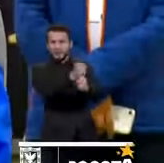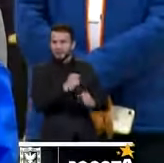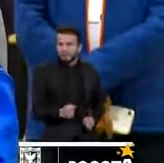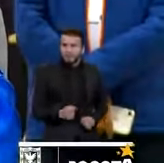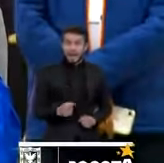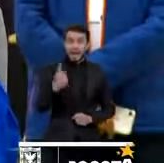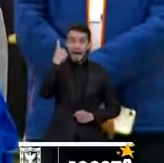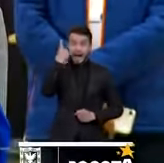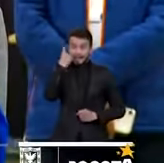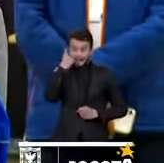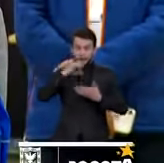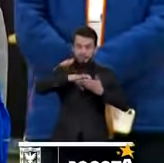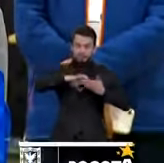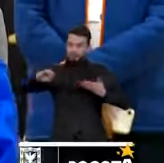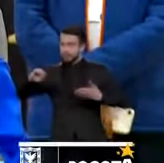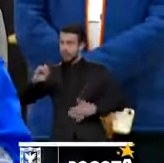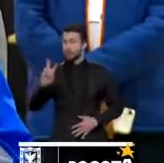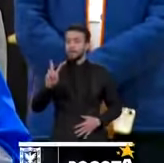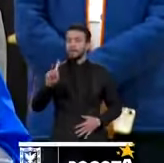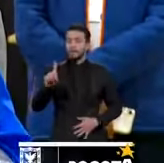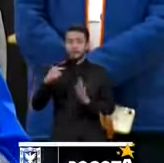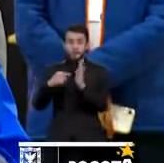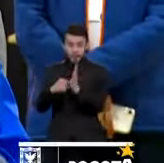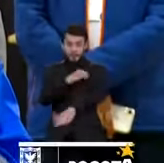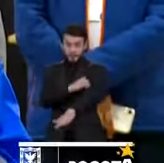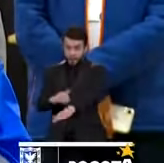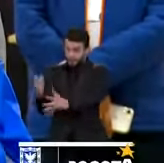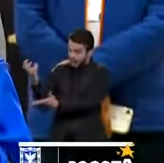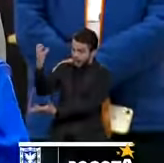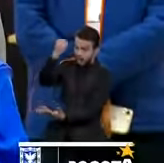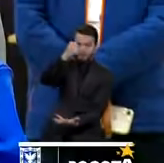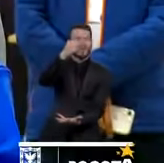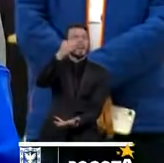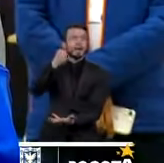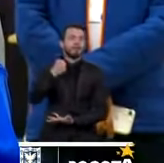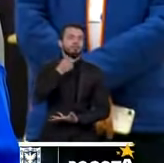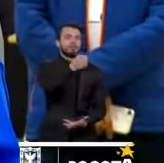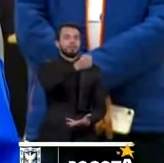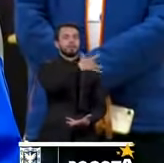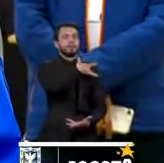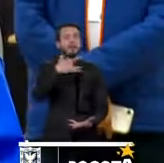cual agradecemos mucho, porque es que evidentemente este sector también lo necesita.